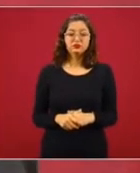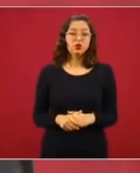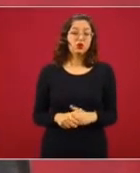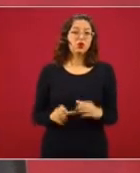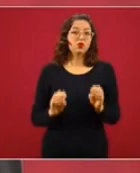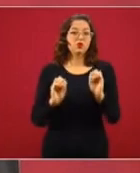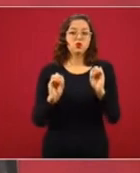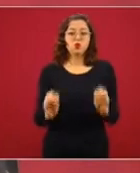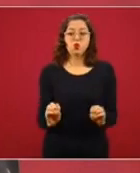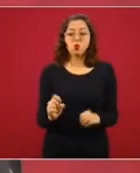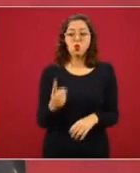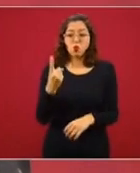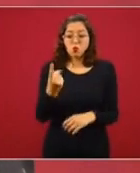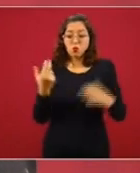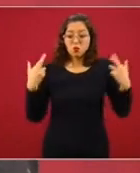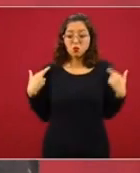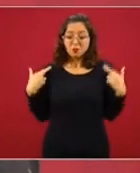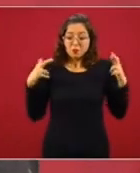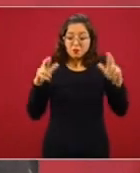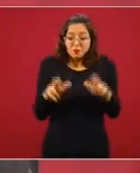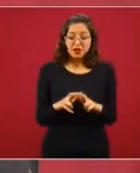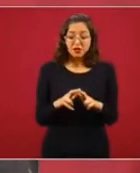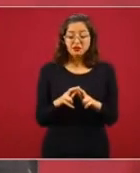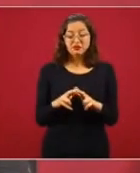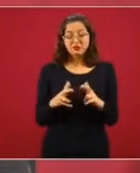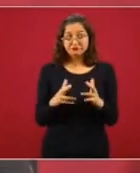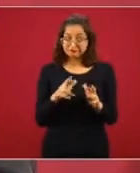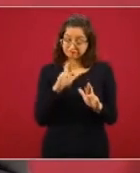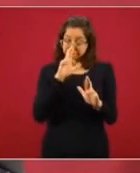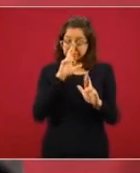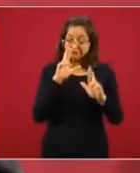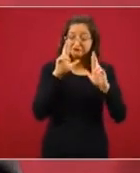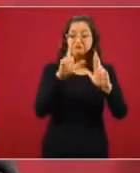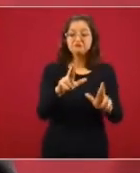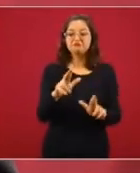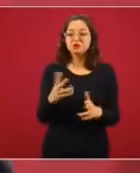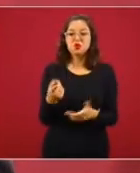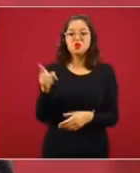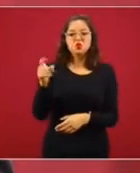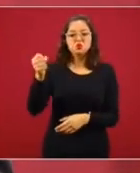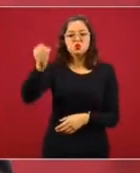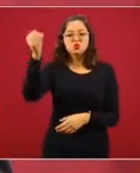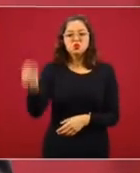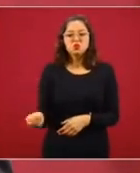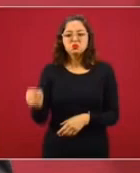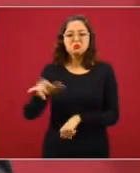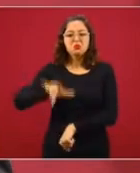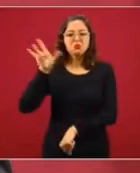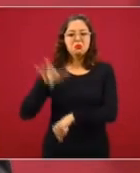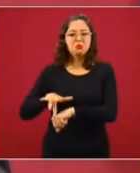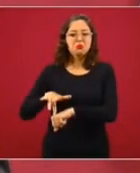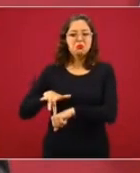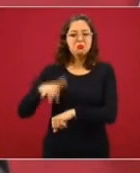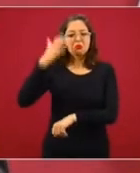o un maestro, con todo respeto, no conoce,